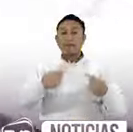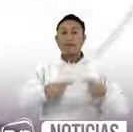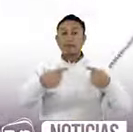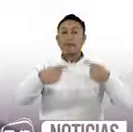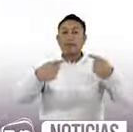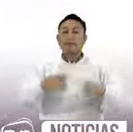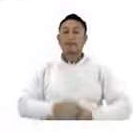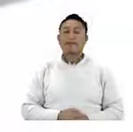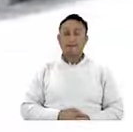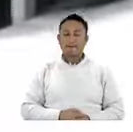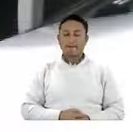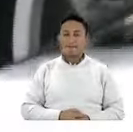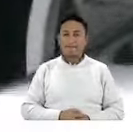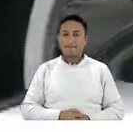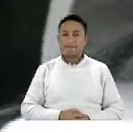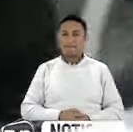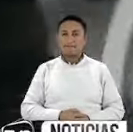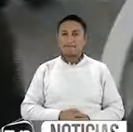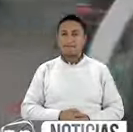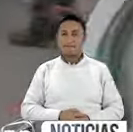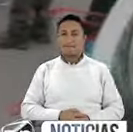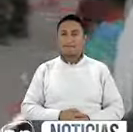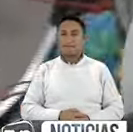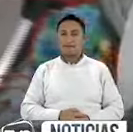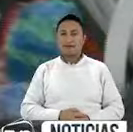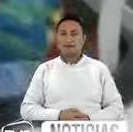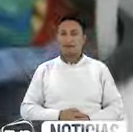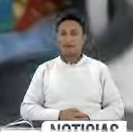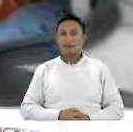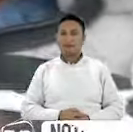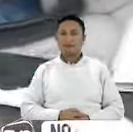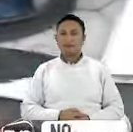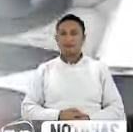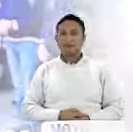día. Informó Marilyn Jaramillo.